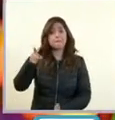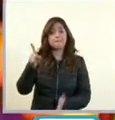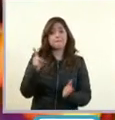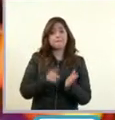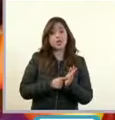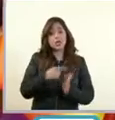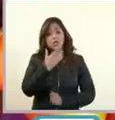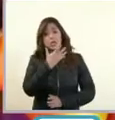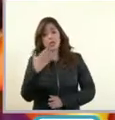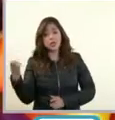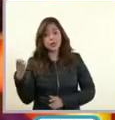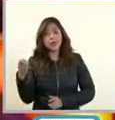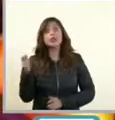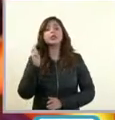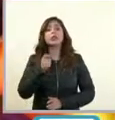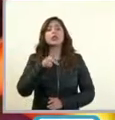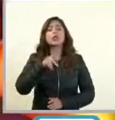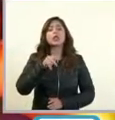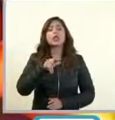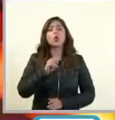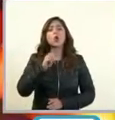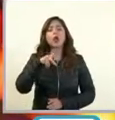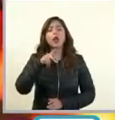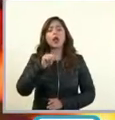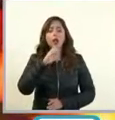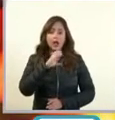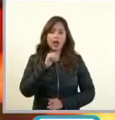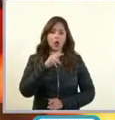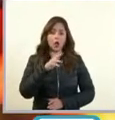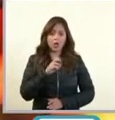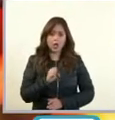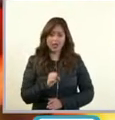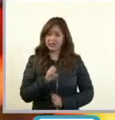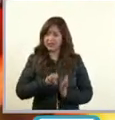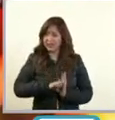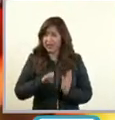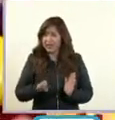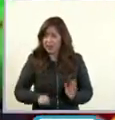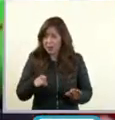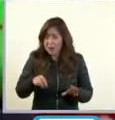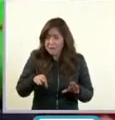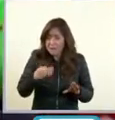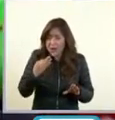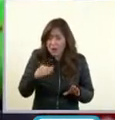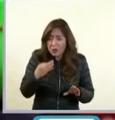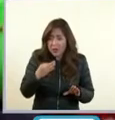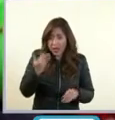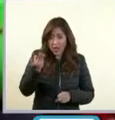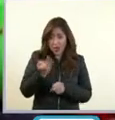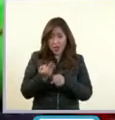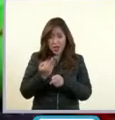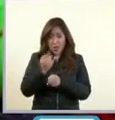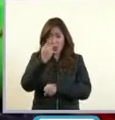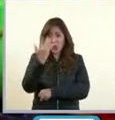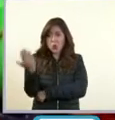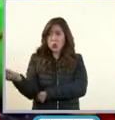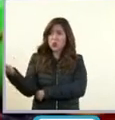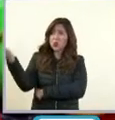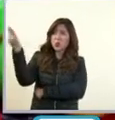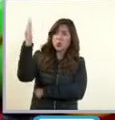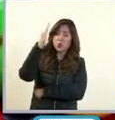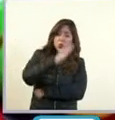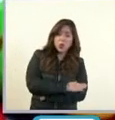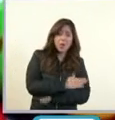1.500 kilocalorías. Ahora, ojo, hay que tomar en cuenta lo siguiente. Lo de todo Las un día. palomitas, claro, todo lo que tú te tenías que comer, Ya el está en un desayuno,